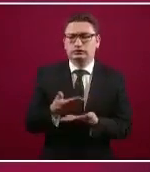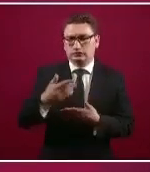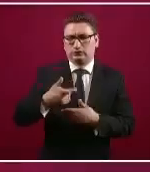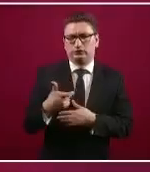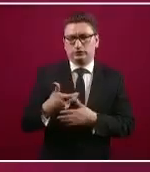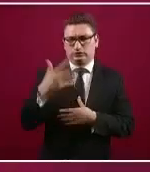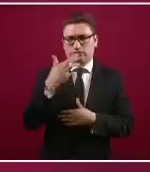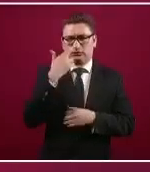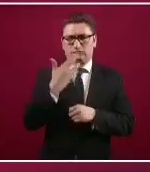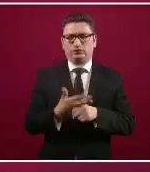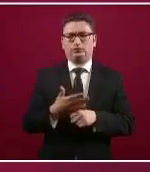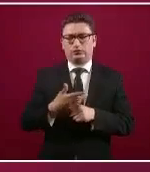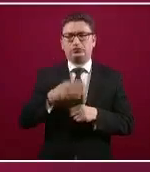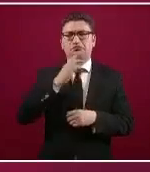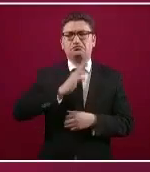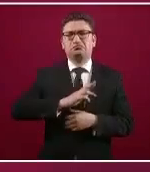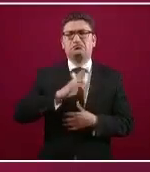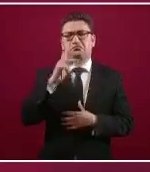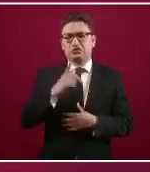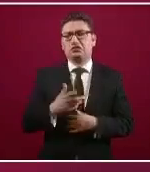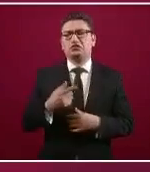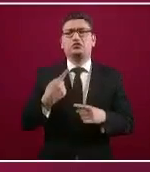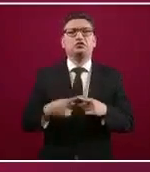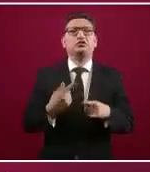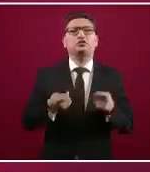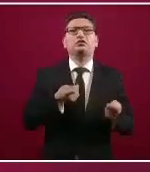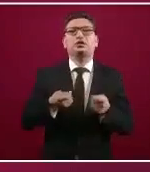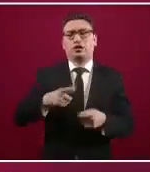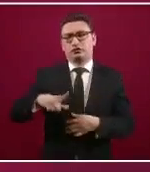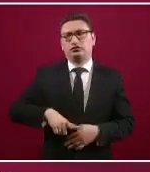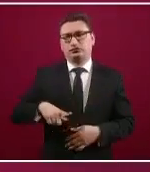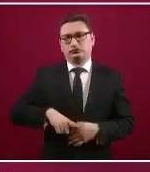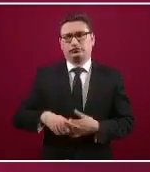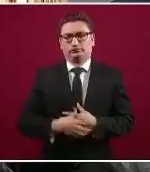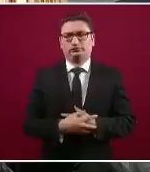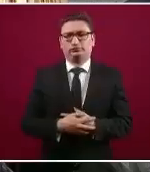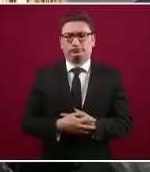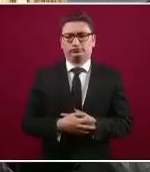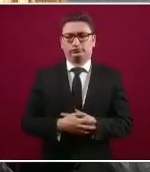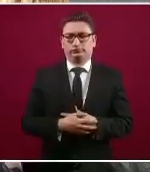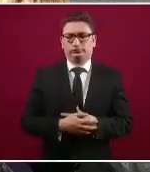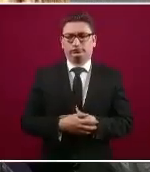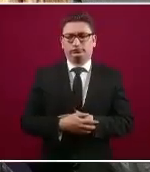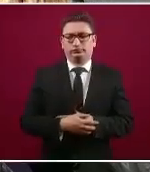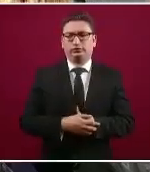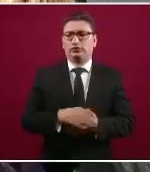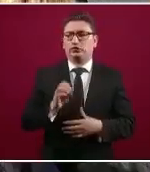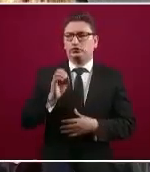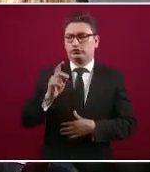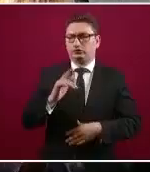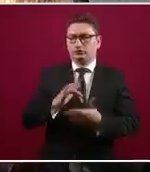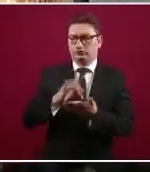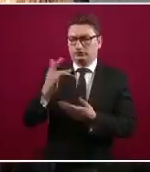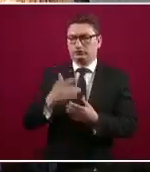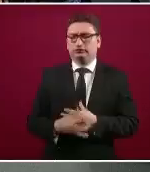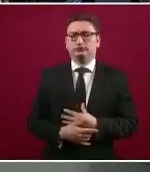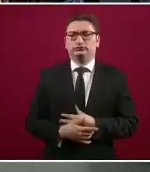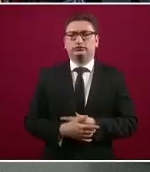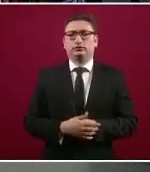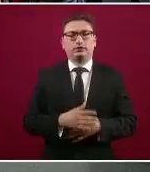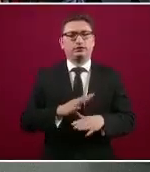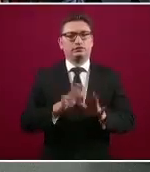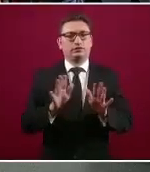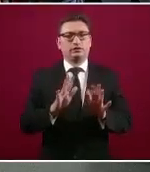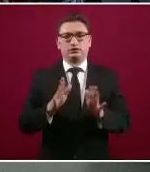responsabilidad y siempre se ha visto que es mejor que los gobiernos lo lleven. Ok, gracias. Bueno, miren,